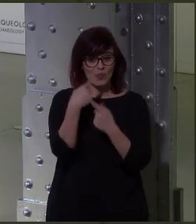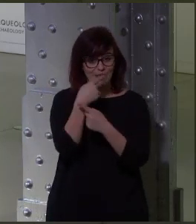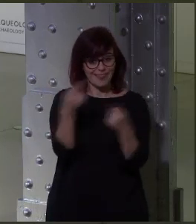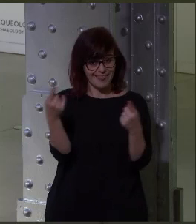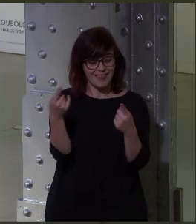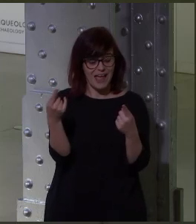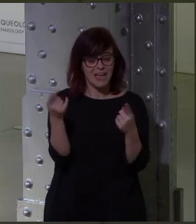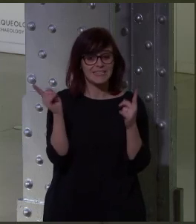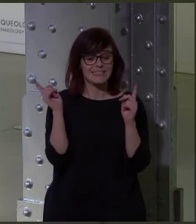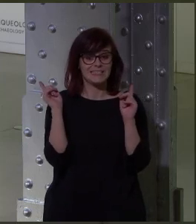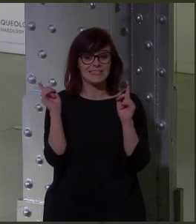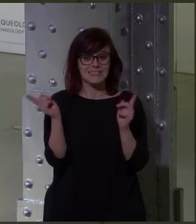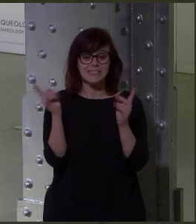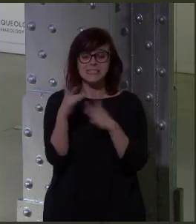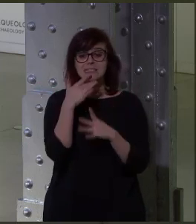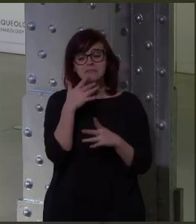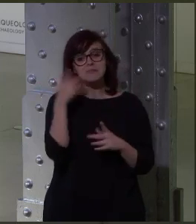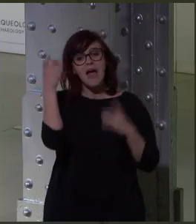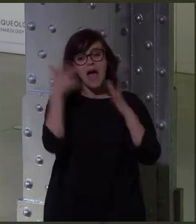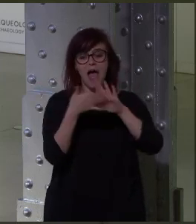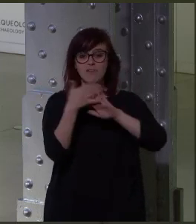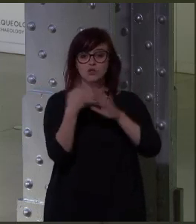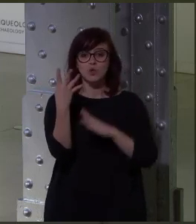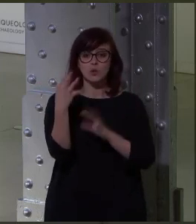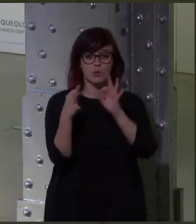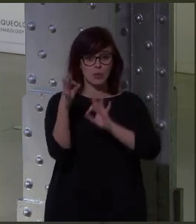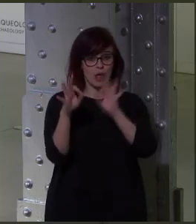antes, si bien estamos hablando que solo un